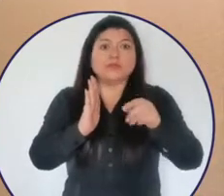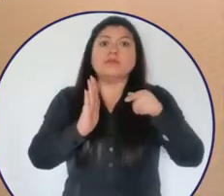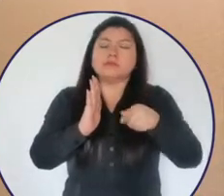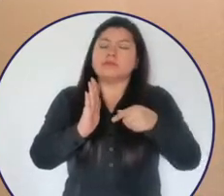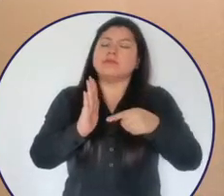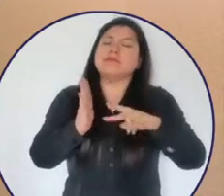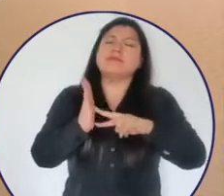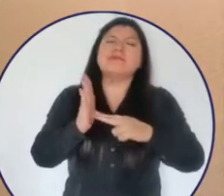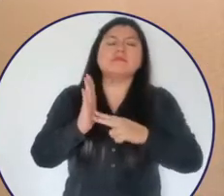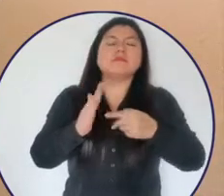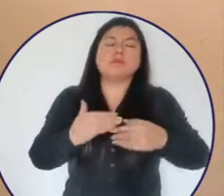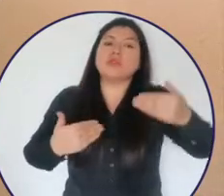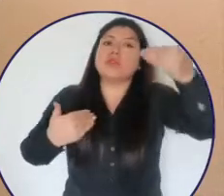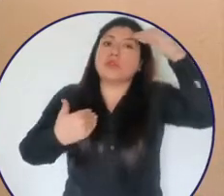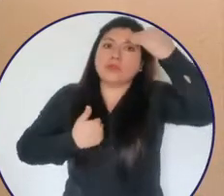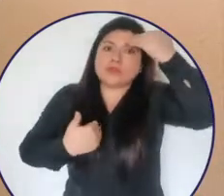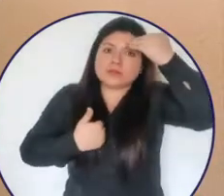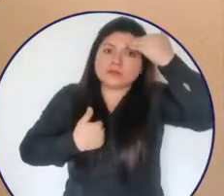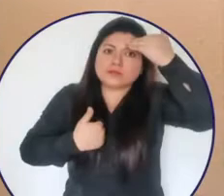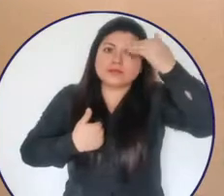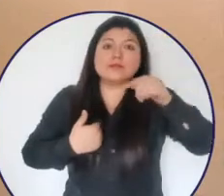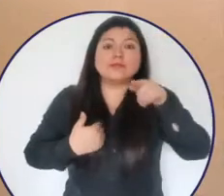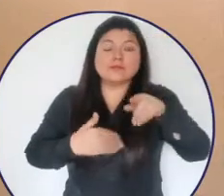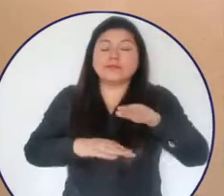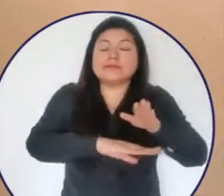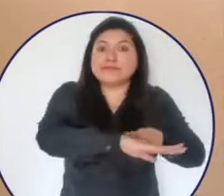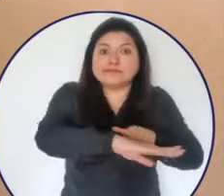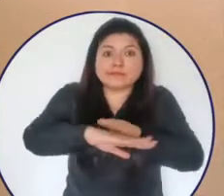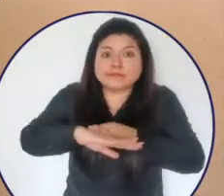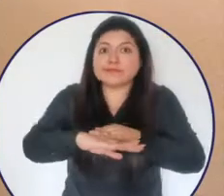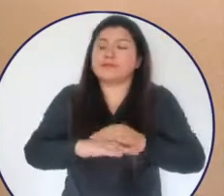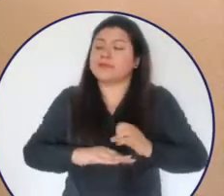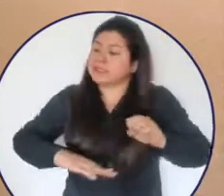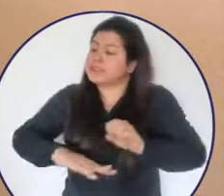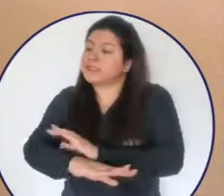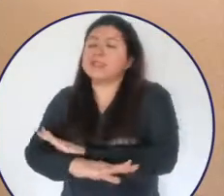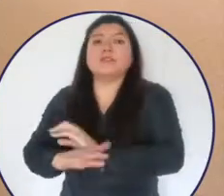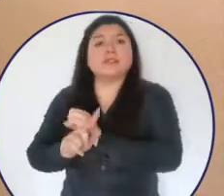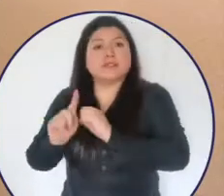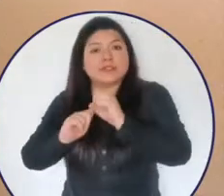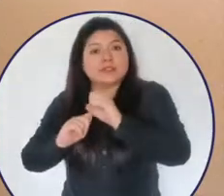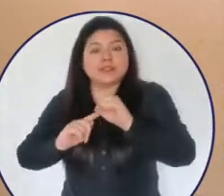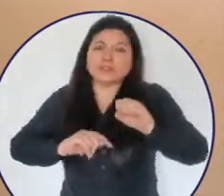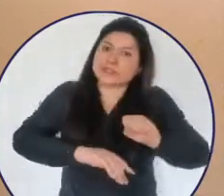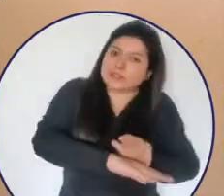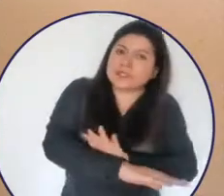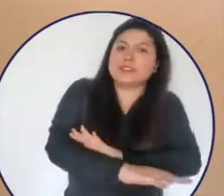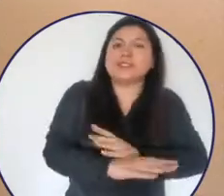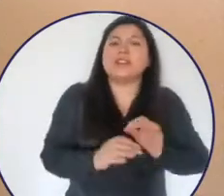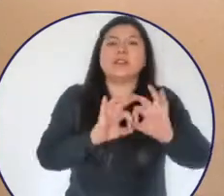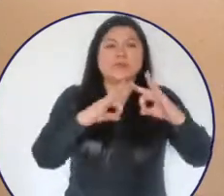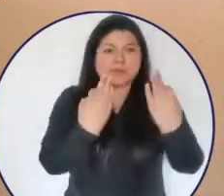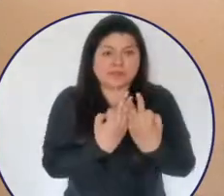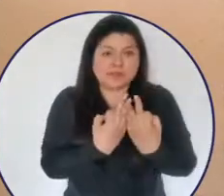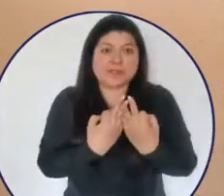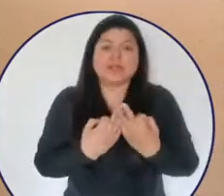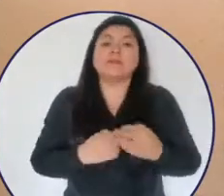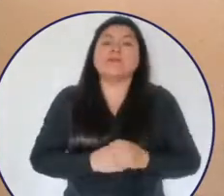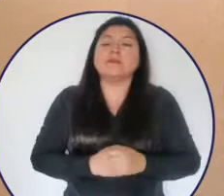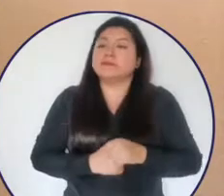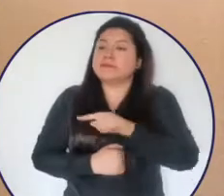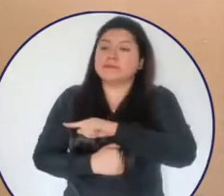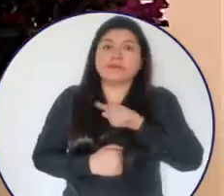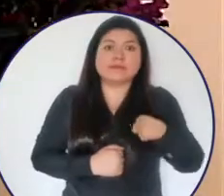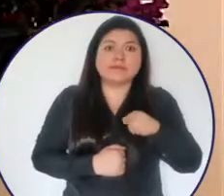8, refiere a la toma de conciencia, donde nos invita a sensibilizar a la sociedad e incluso a